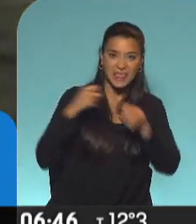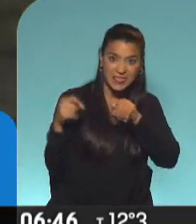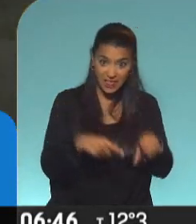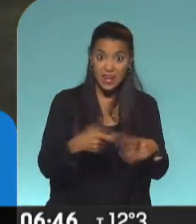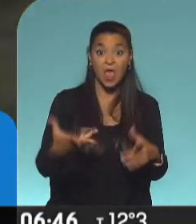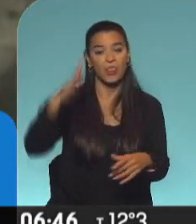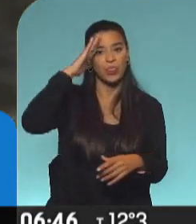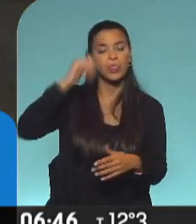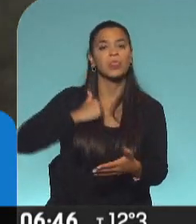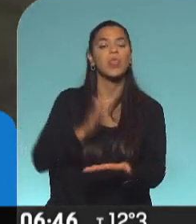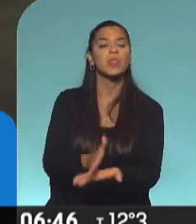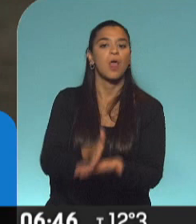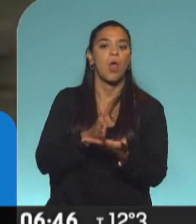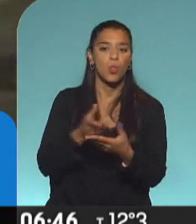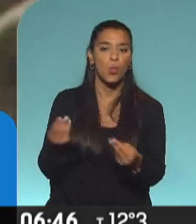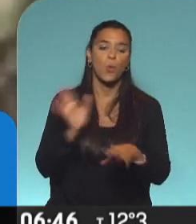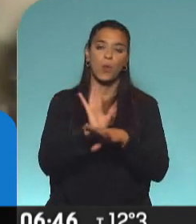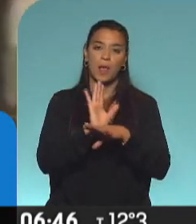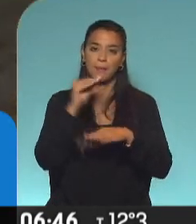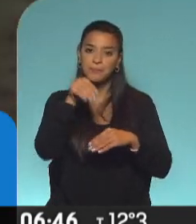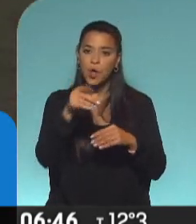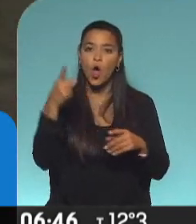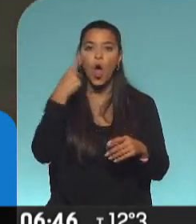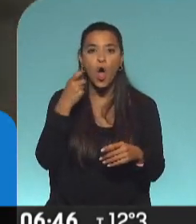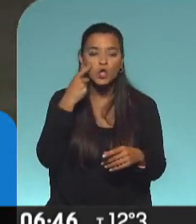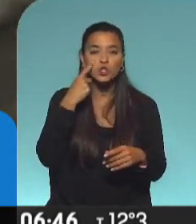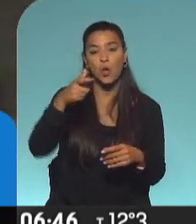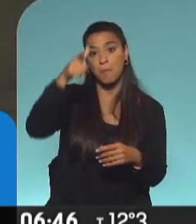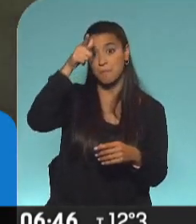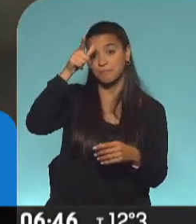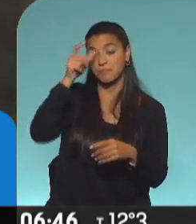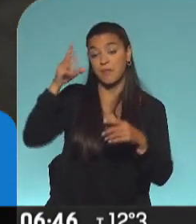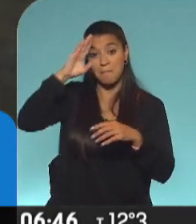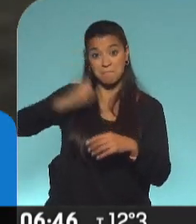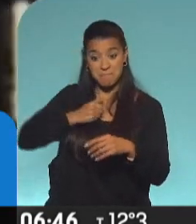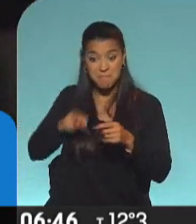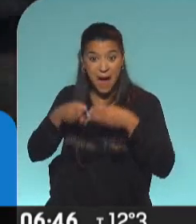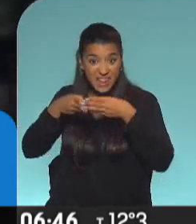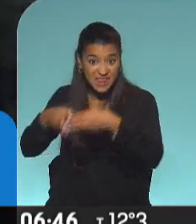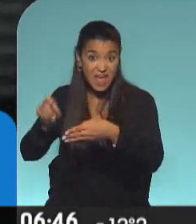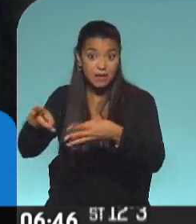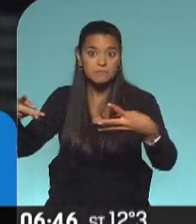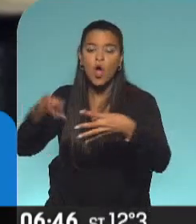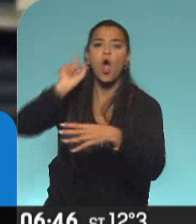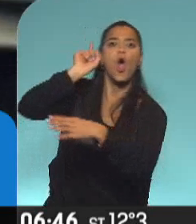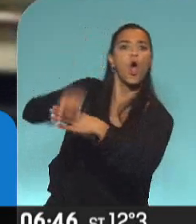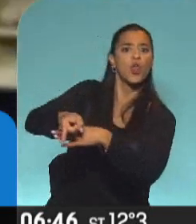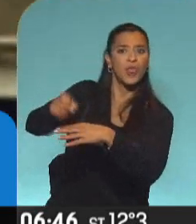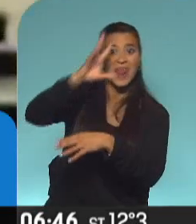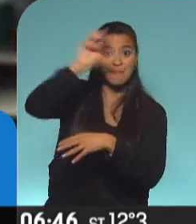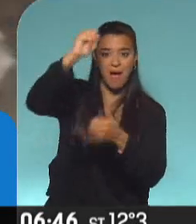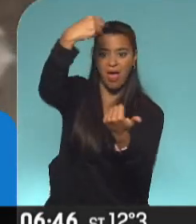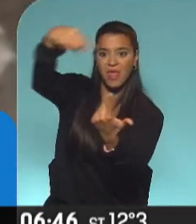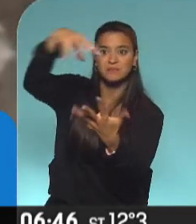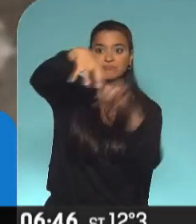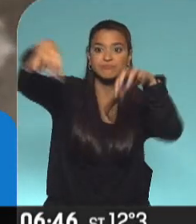la dictadura utilizó el servicio diplomático controlado por la Marina de Guerra y envió órdenes precisas a sus embajadas